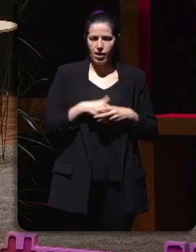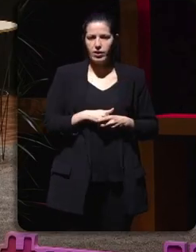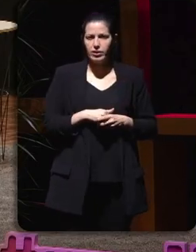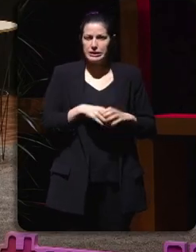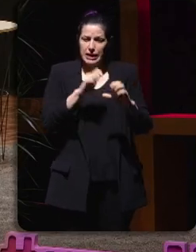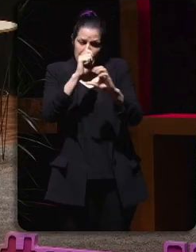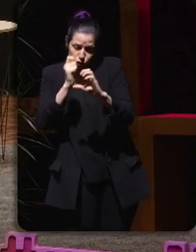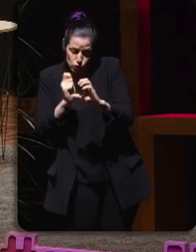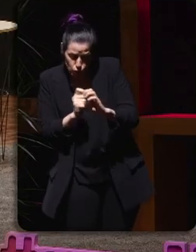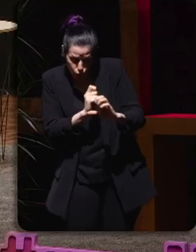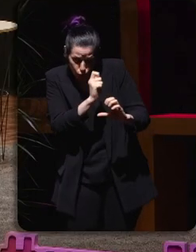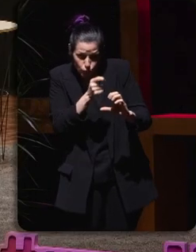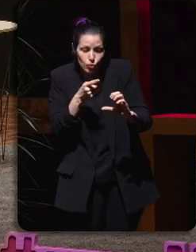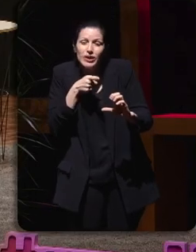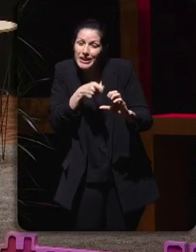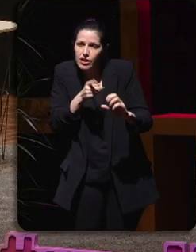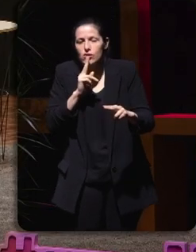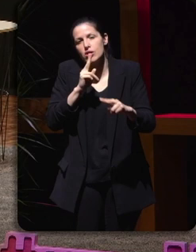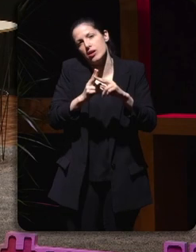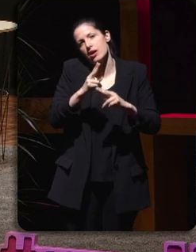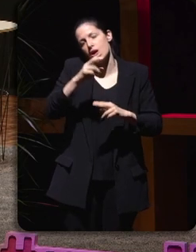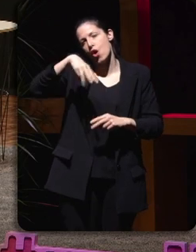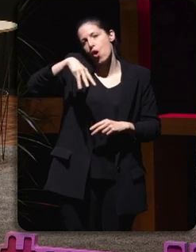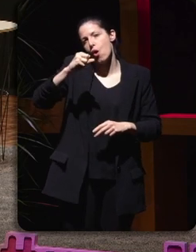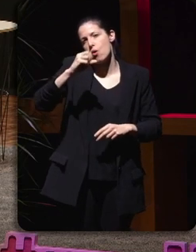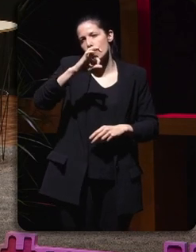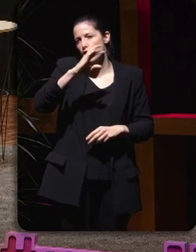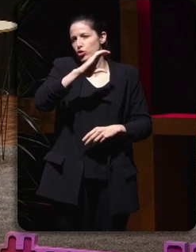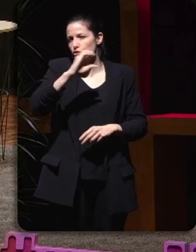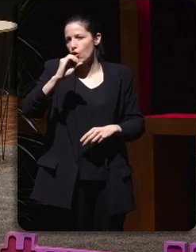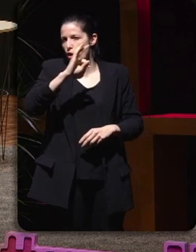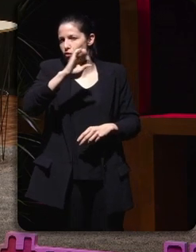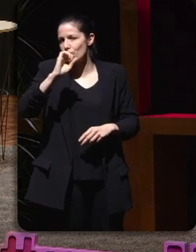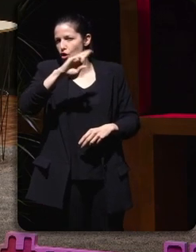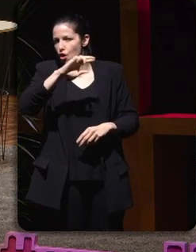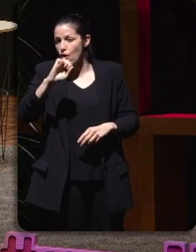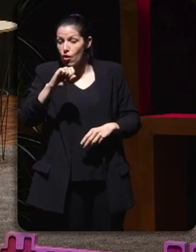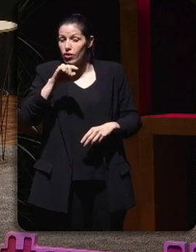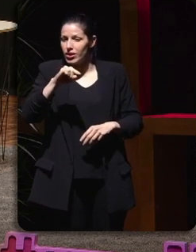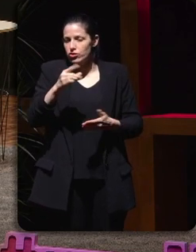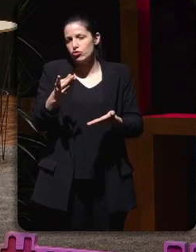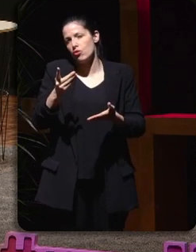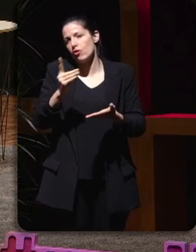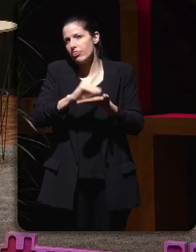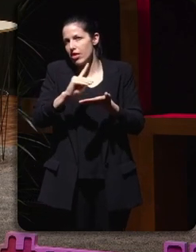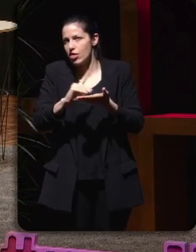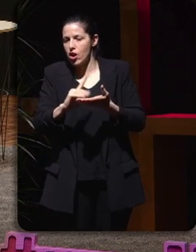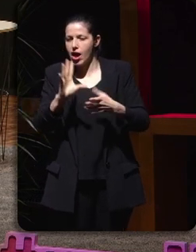escultura eso es un moscúforo y entró en el diccionario en diciembre de 2021